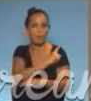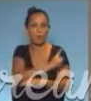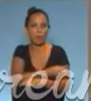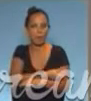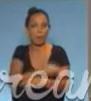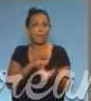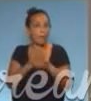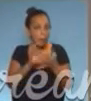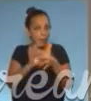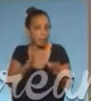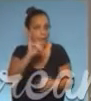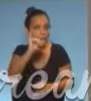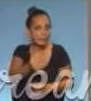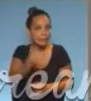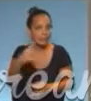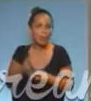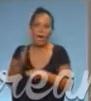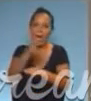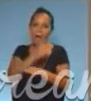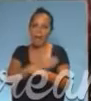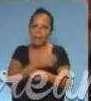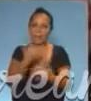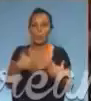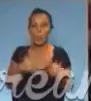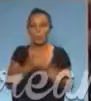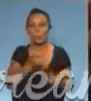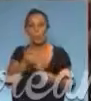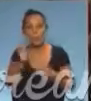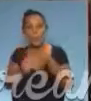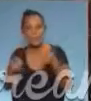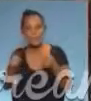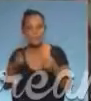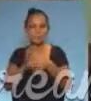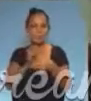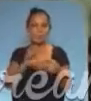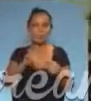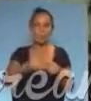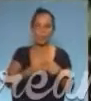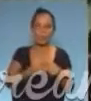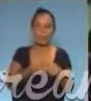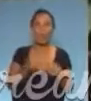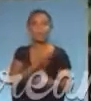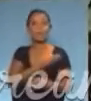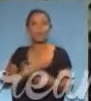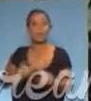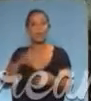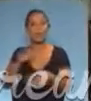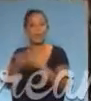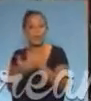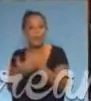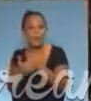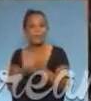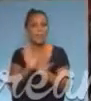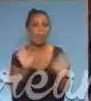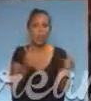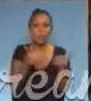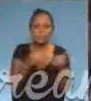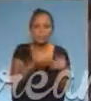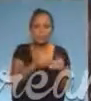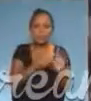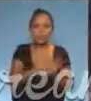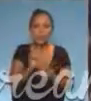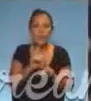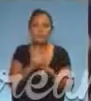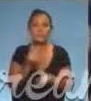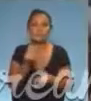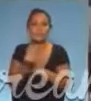pero también con muchas instancias vinculadas a la judicialización de la política, ¿no? Son gobiernos de derecha y conservadores que no logran ratificarse por